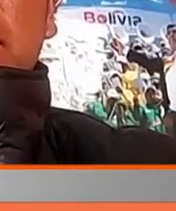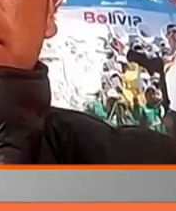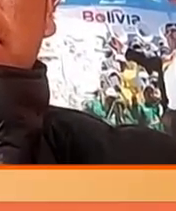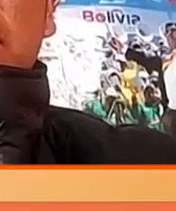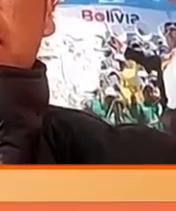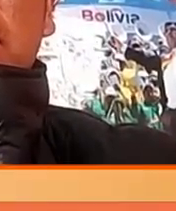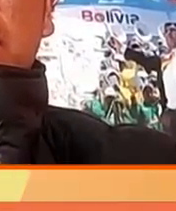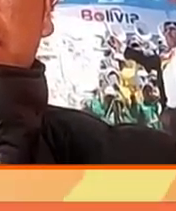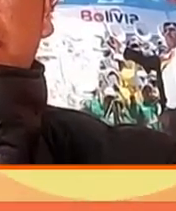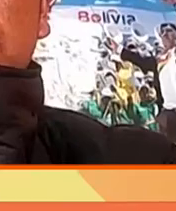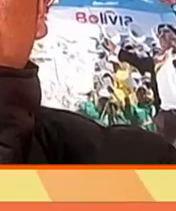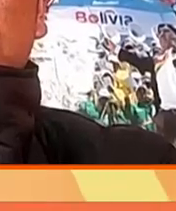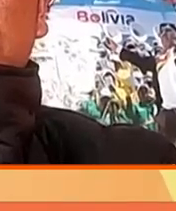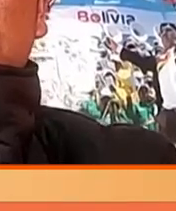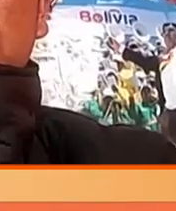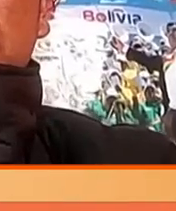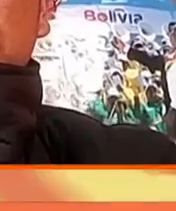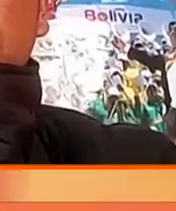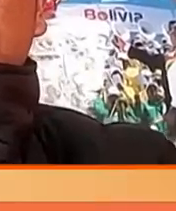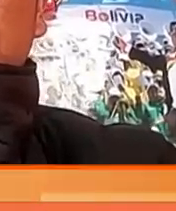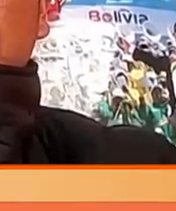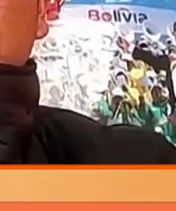este Festival de Bandas 2023?